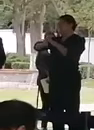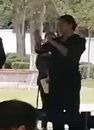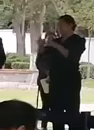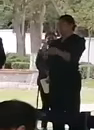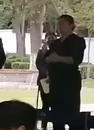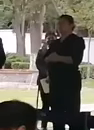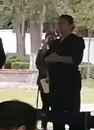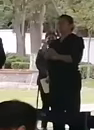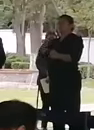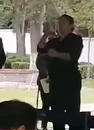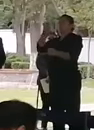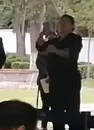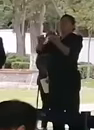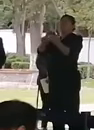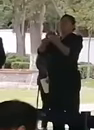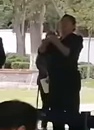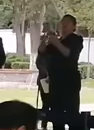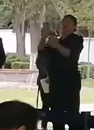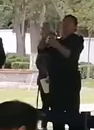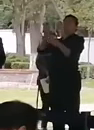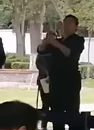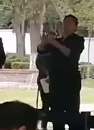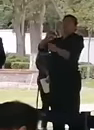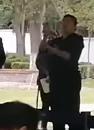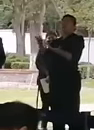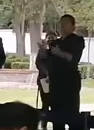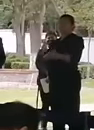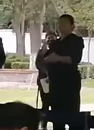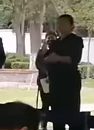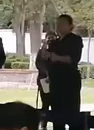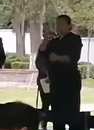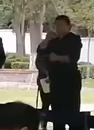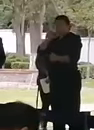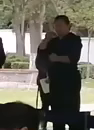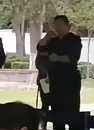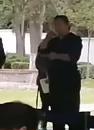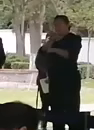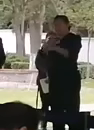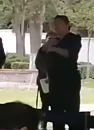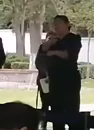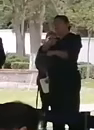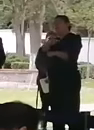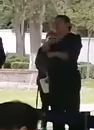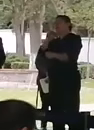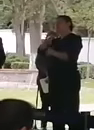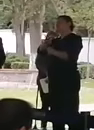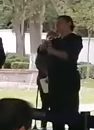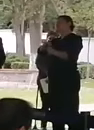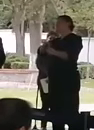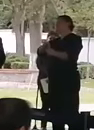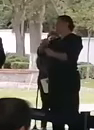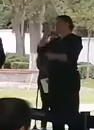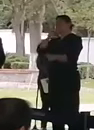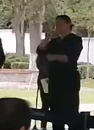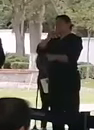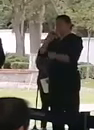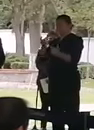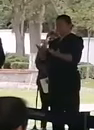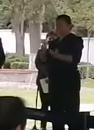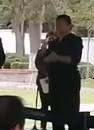fin, no más de la migración, es que siempre se veían los Estados Unidos como problema de otros, ¿no?